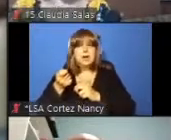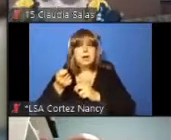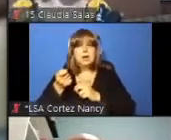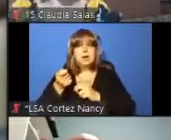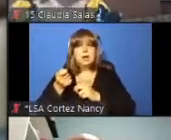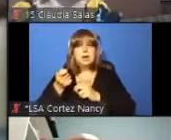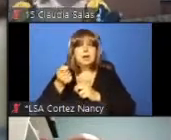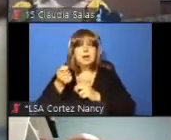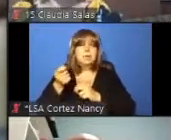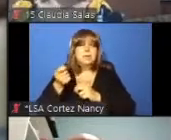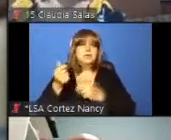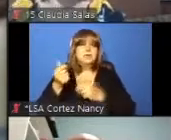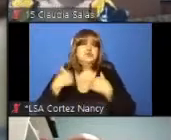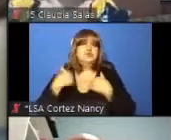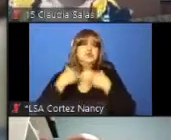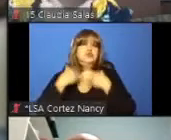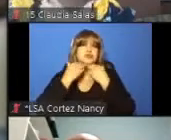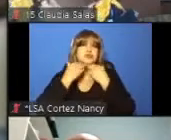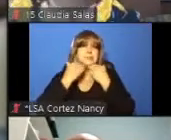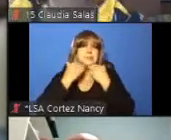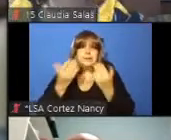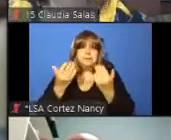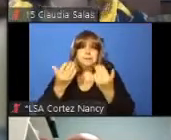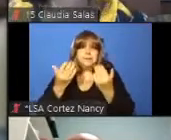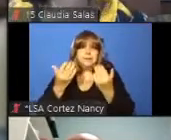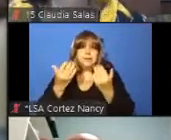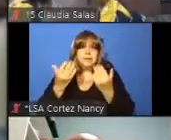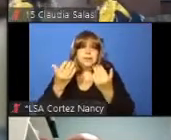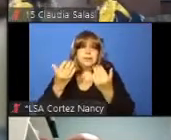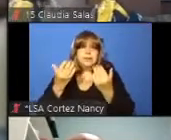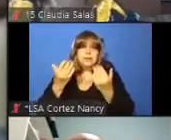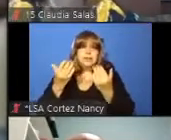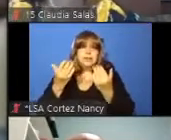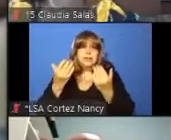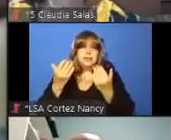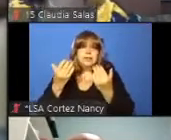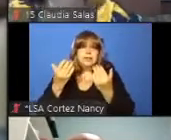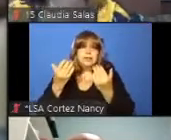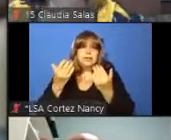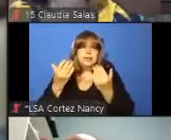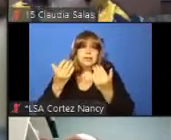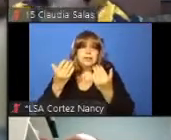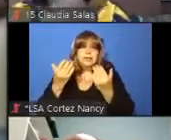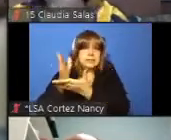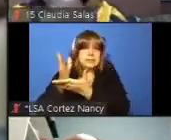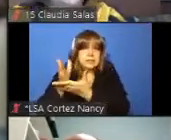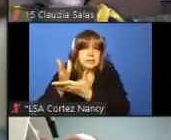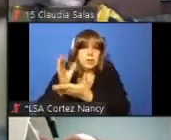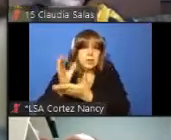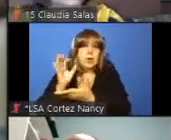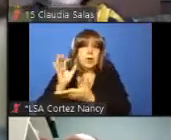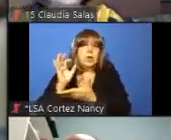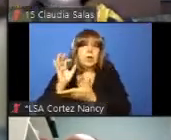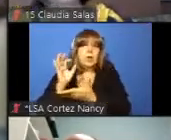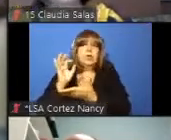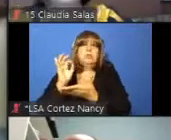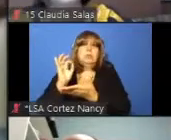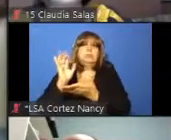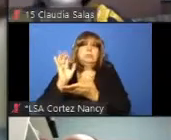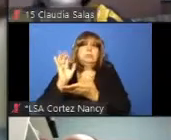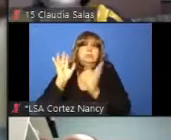todavía si va a haber o no va a haber impunidad quizás no quizás ya esté detenido el que termine siendo